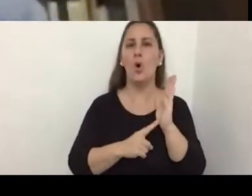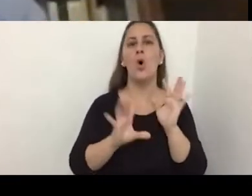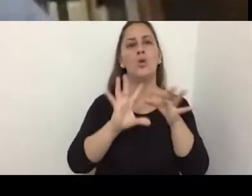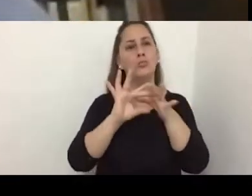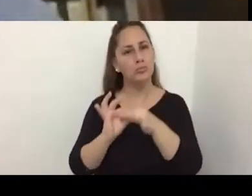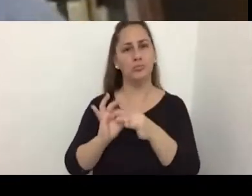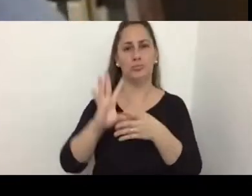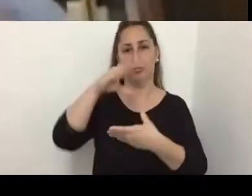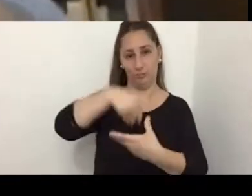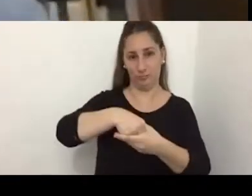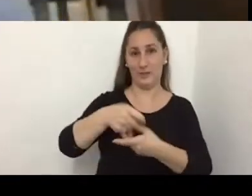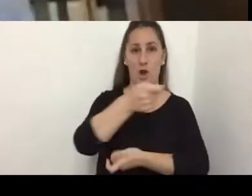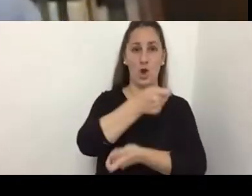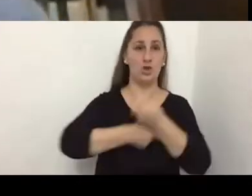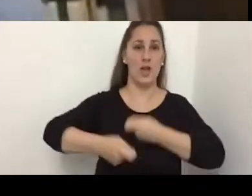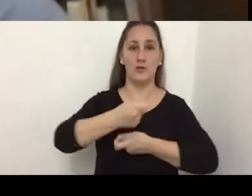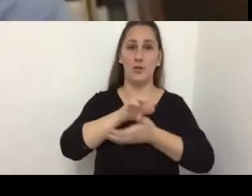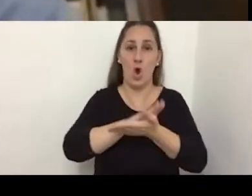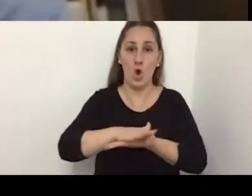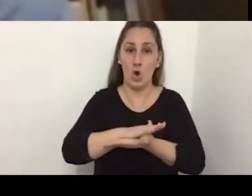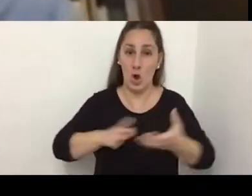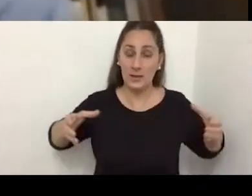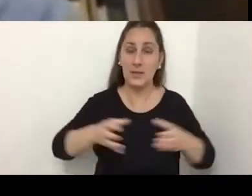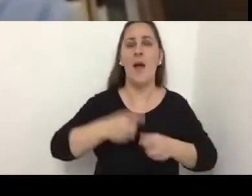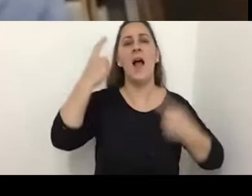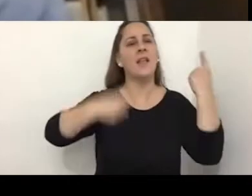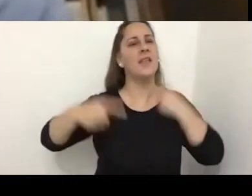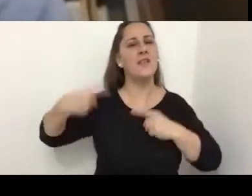de la negociación colectiva, hay distintas temáticas